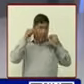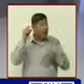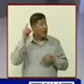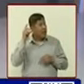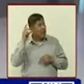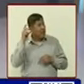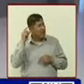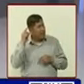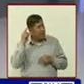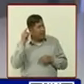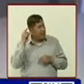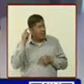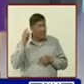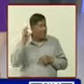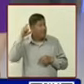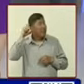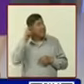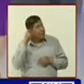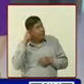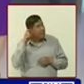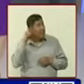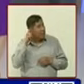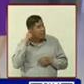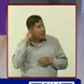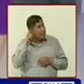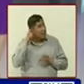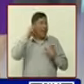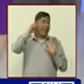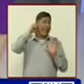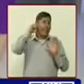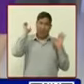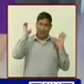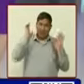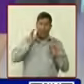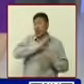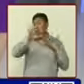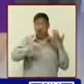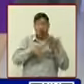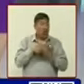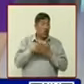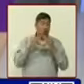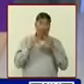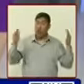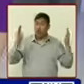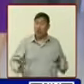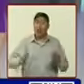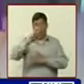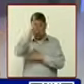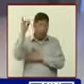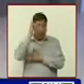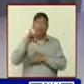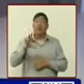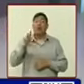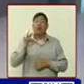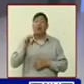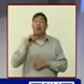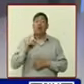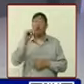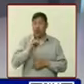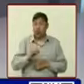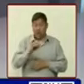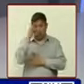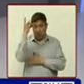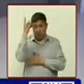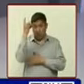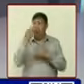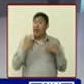por eso utilizan un audífono, por ejemplo. De todo el universo de viviendas particulares bolivianas, el 9% de las viviendas